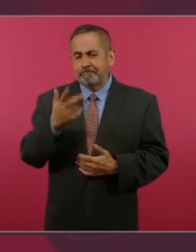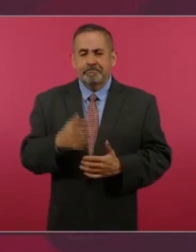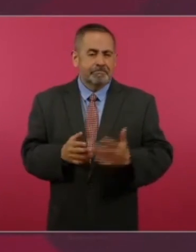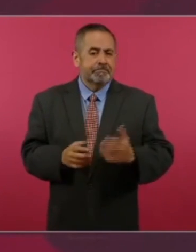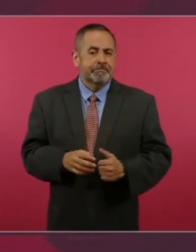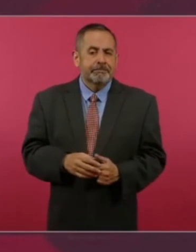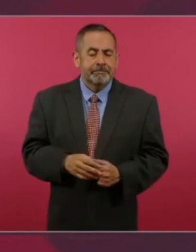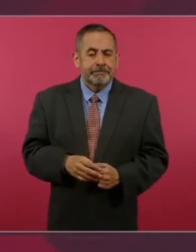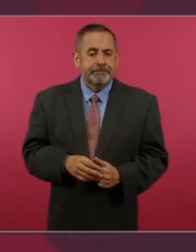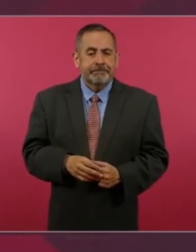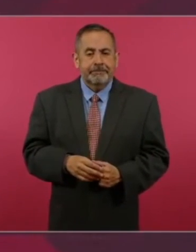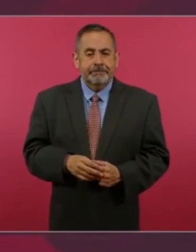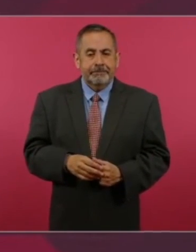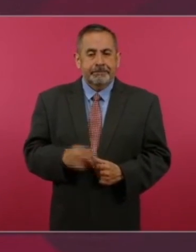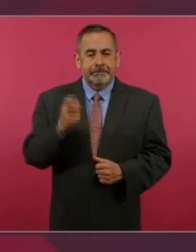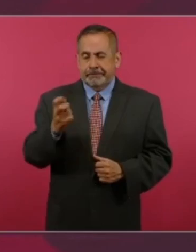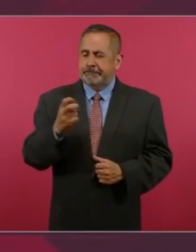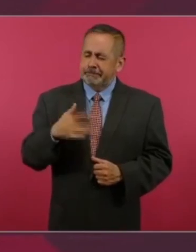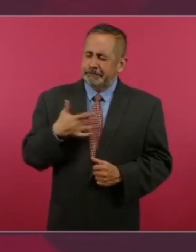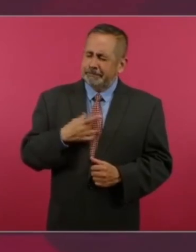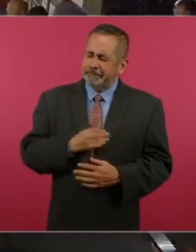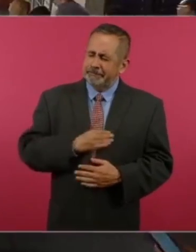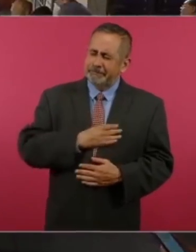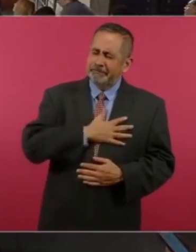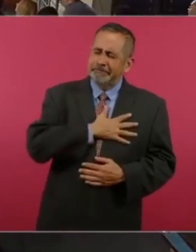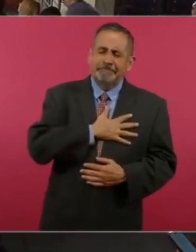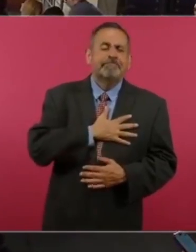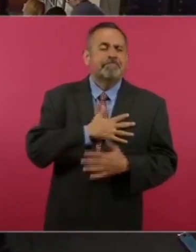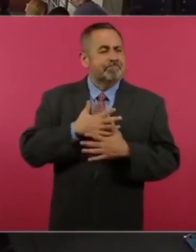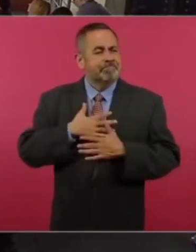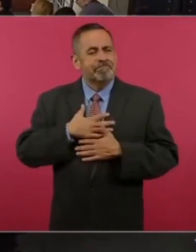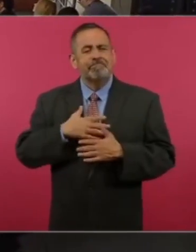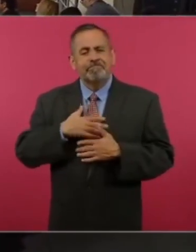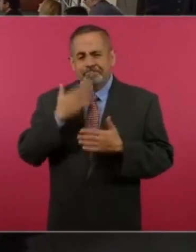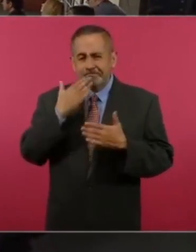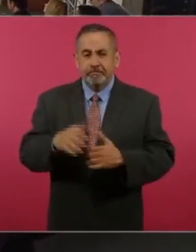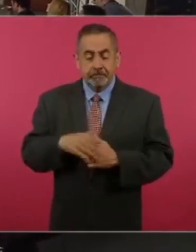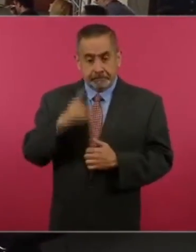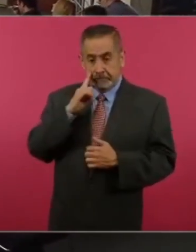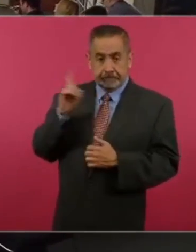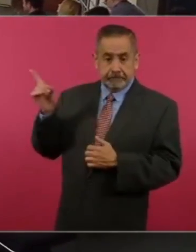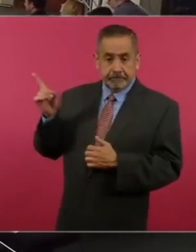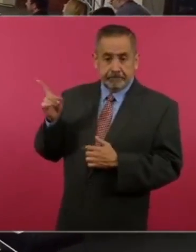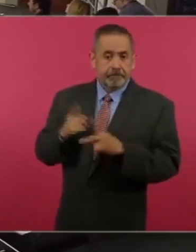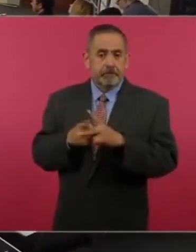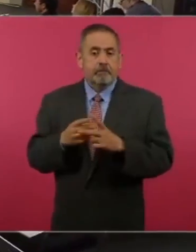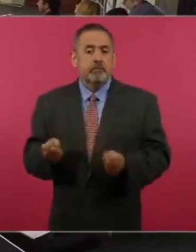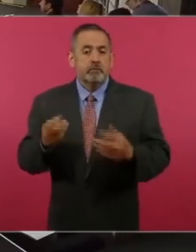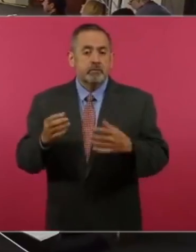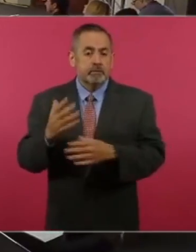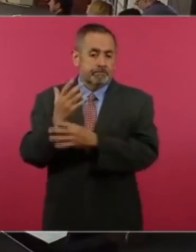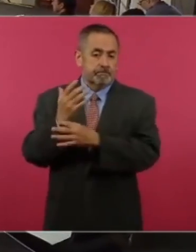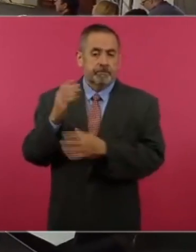Eso sí, me llena de orgullo. Y aquí están los datos de ayer del